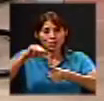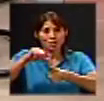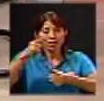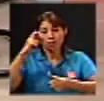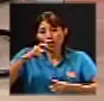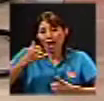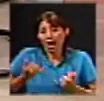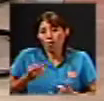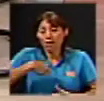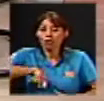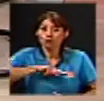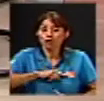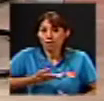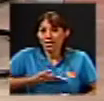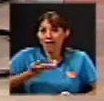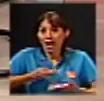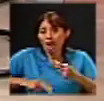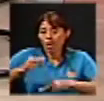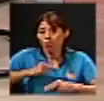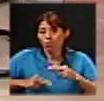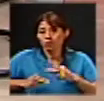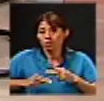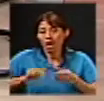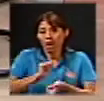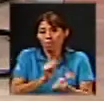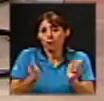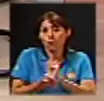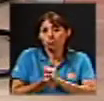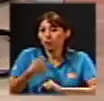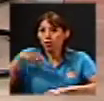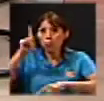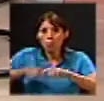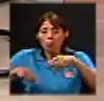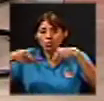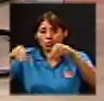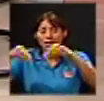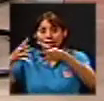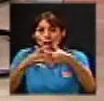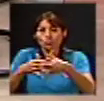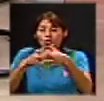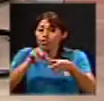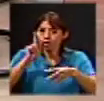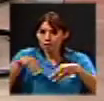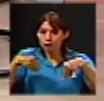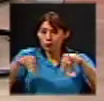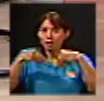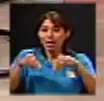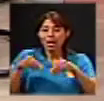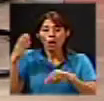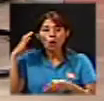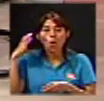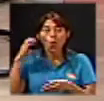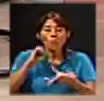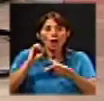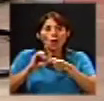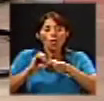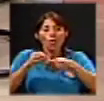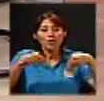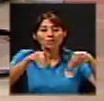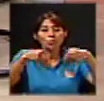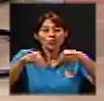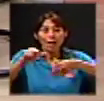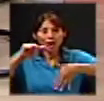un poco. Si no puedo exportarle tanto a Estados Unidos, tengo que ojalá poder exportar a Colombia, es una Suramérica, ver cómo podemos aumentar